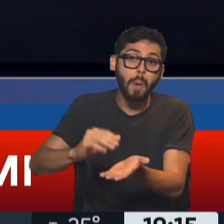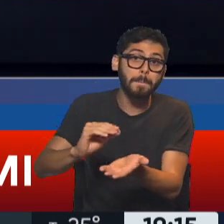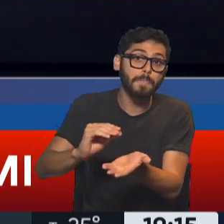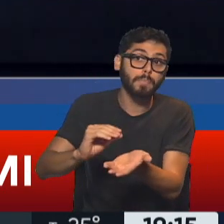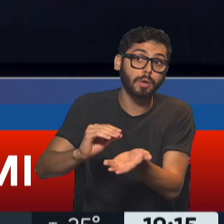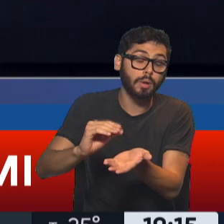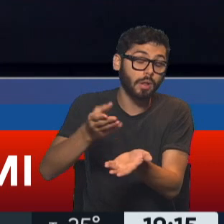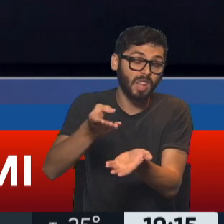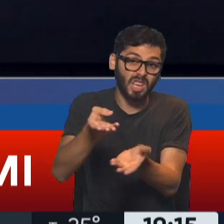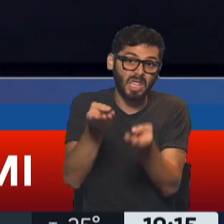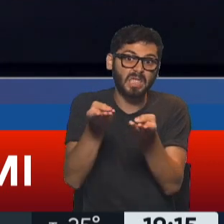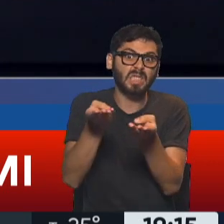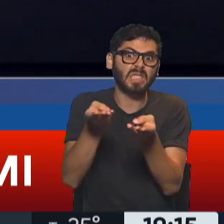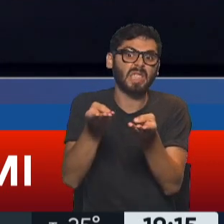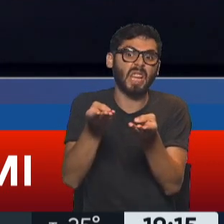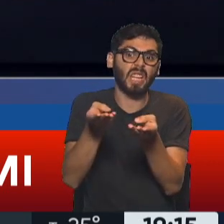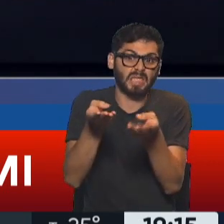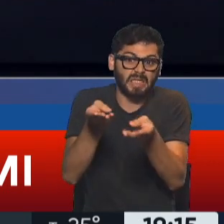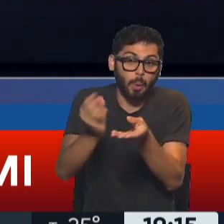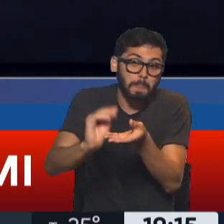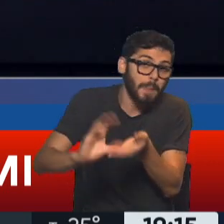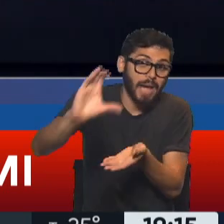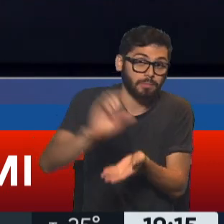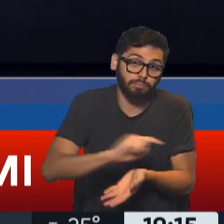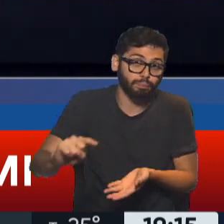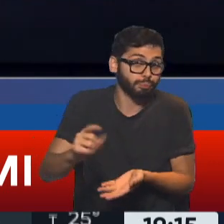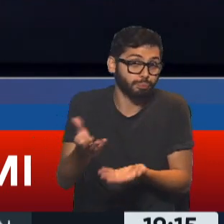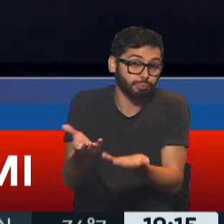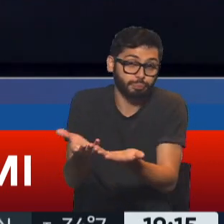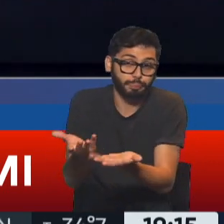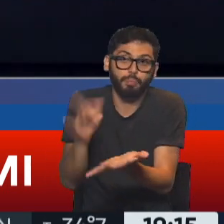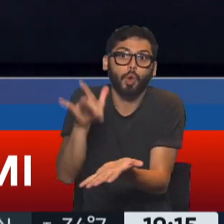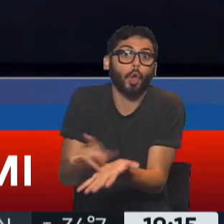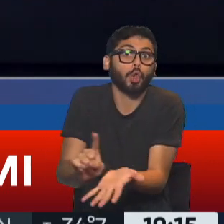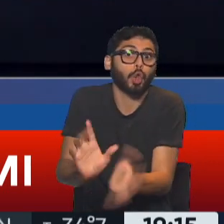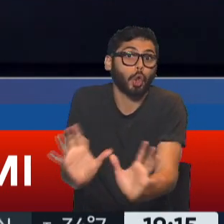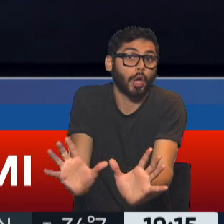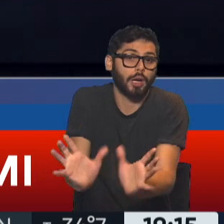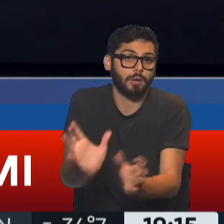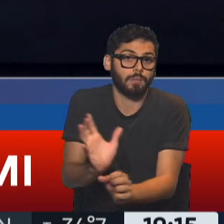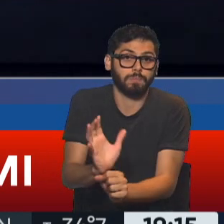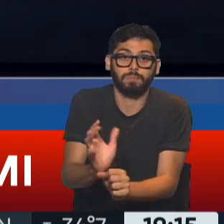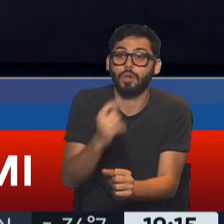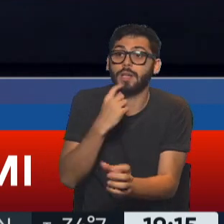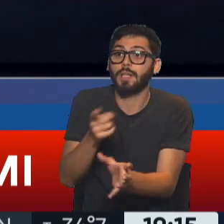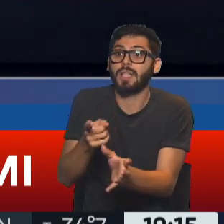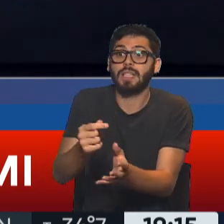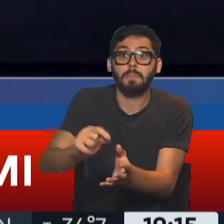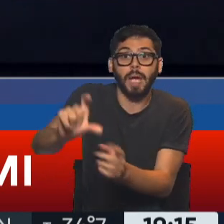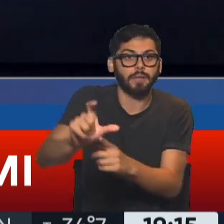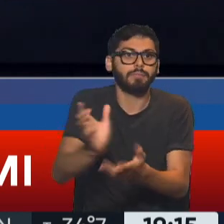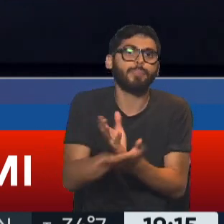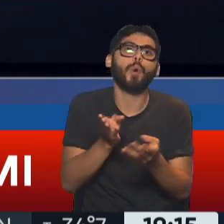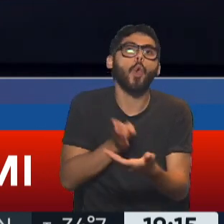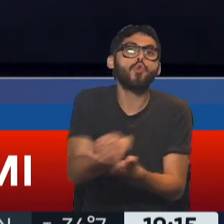de los valores de esos servicios públicos sin restarle la posibilidad de poder acceder a esos servicios